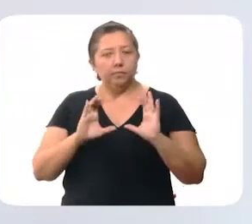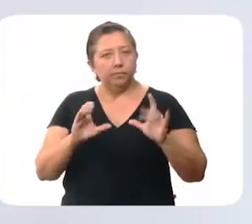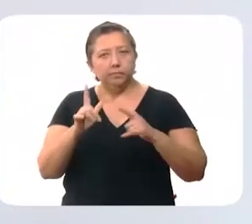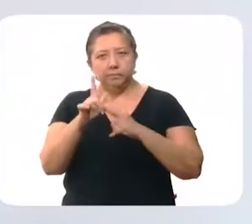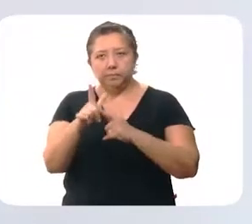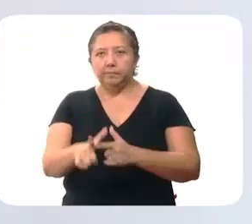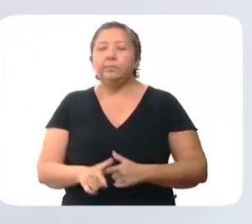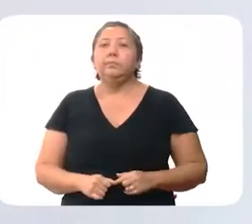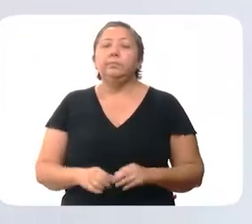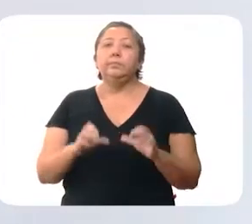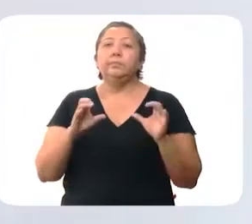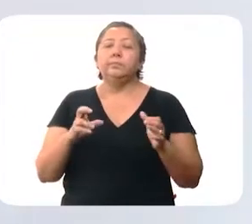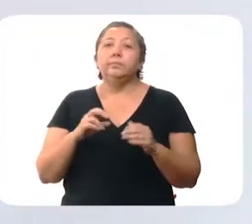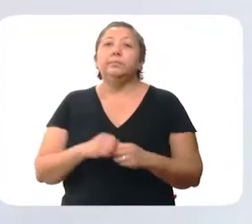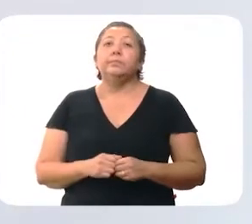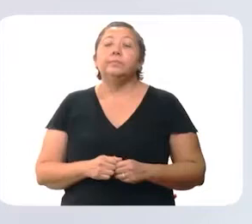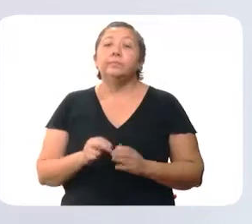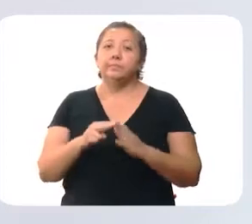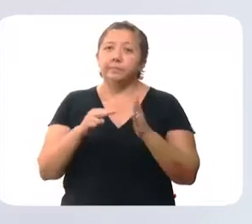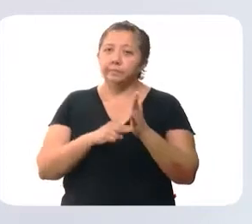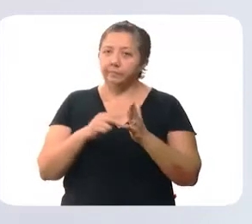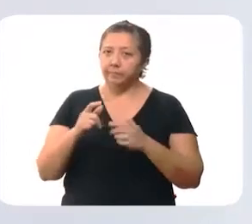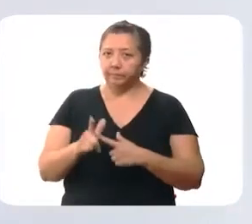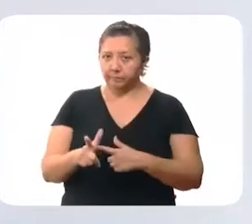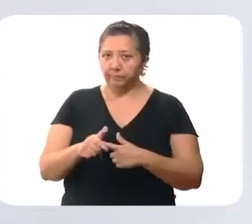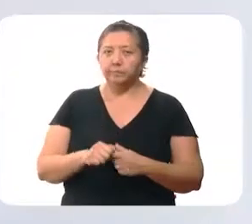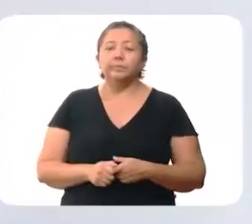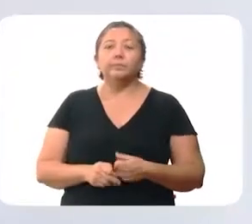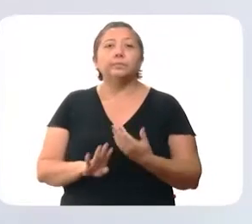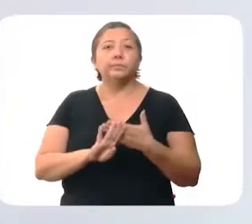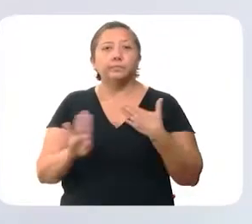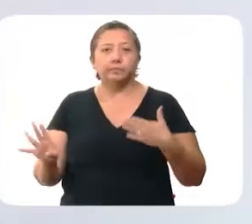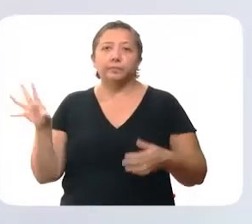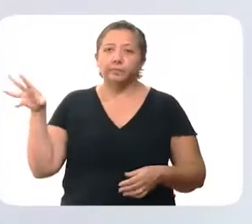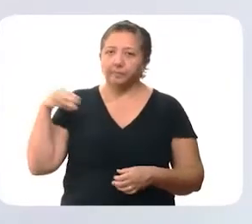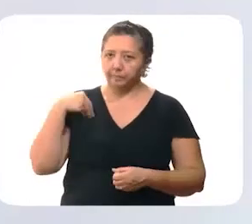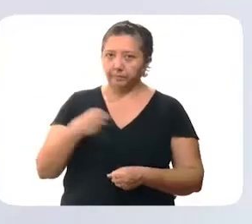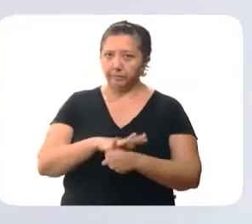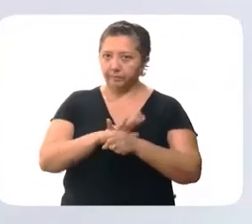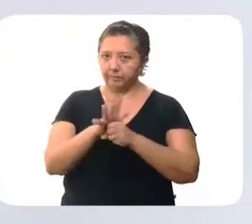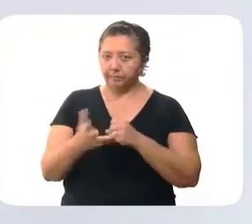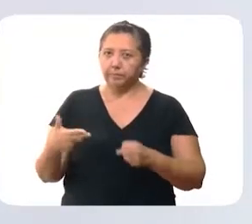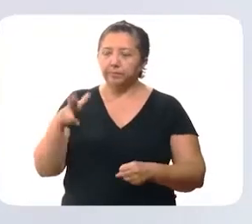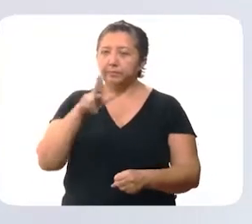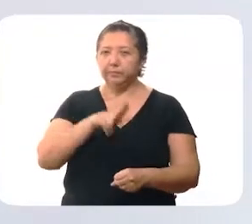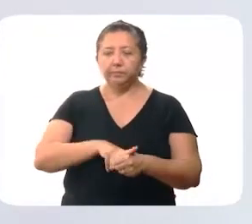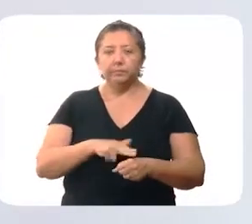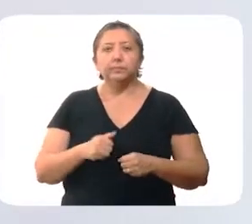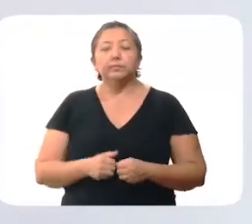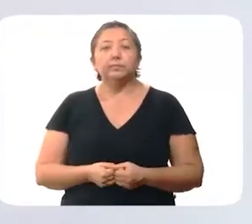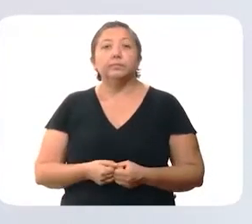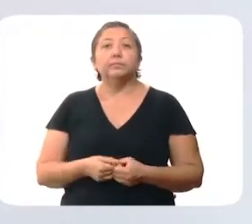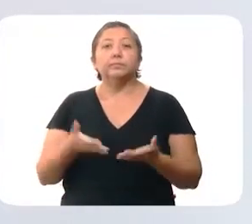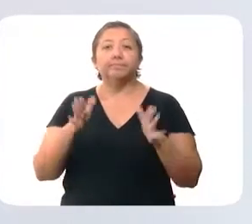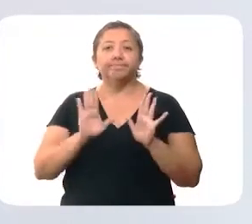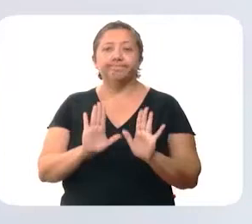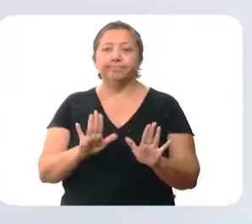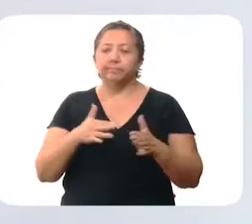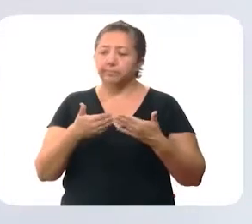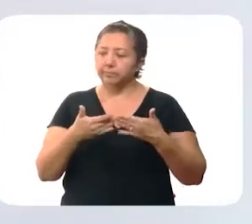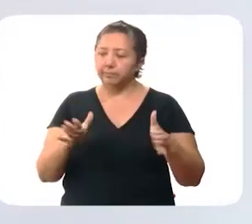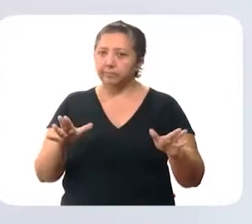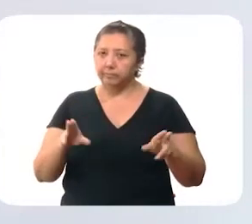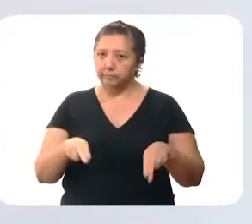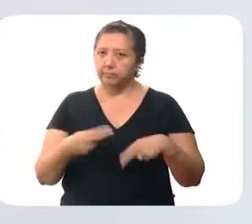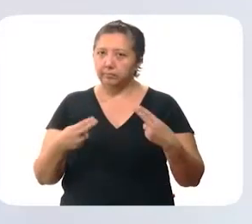guardia y continuar actuando con responsabilidad y siguiendo las medidas sanitarias, para evitar comprometer nuestra capacidad hospitalaria e interrumpir